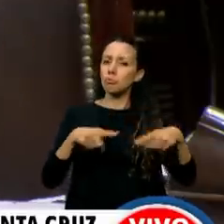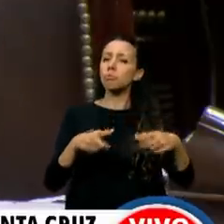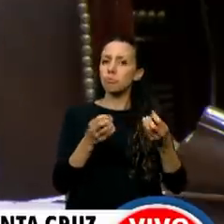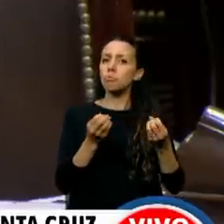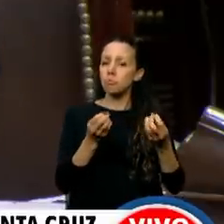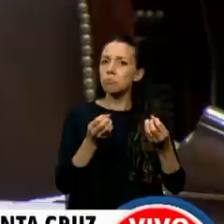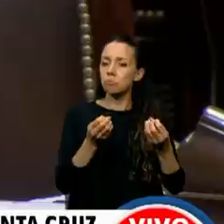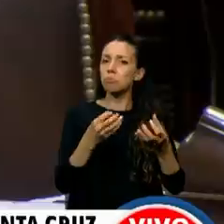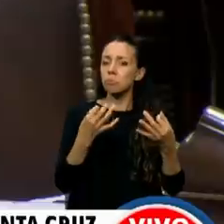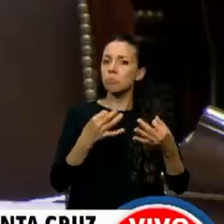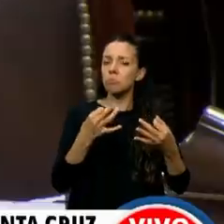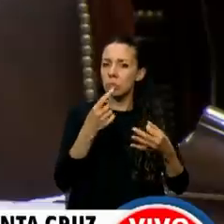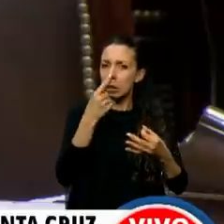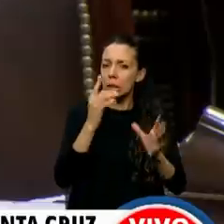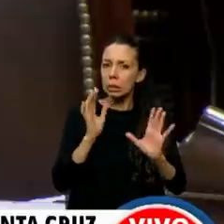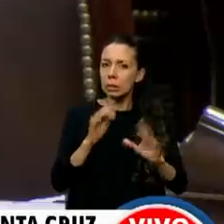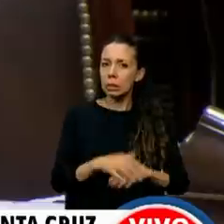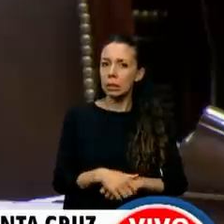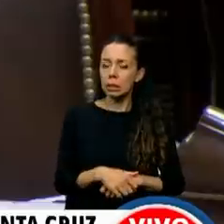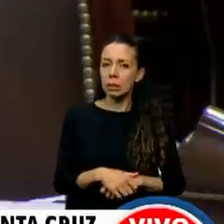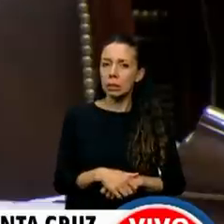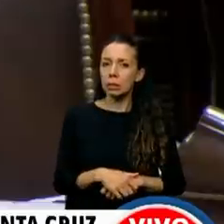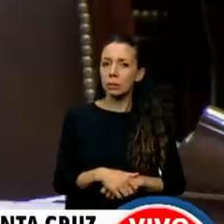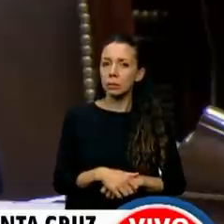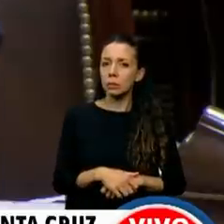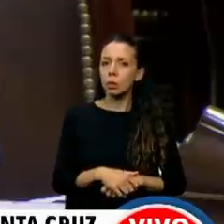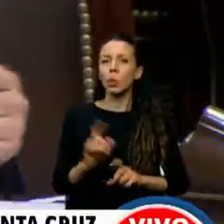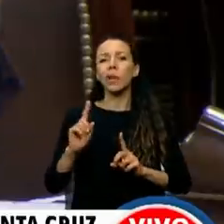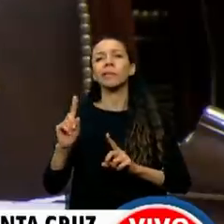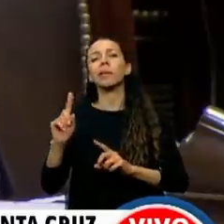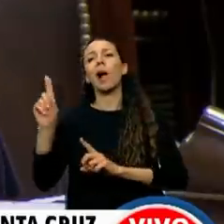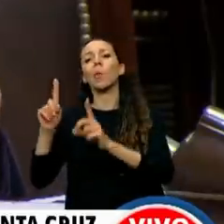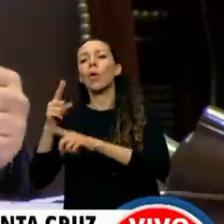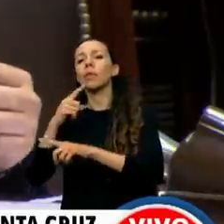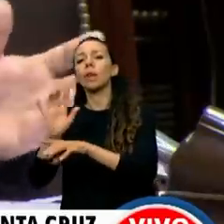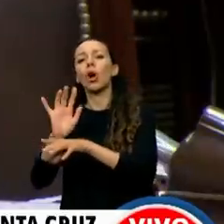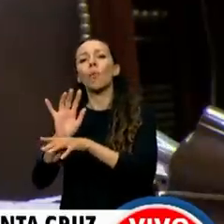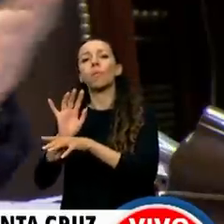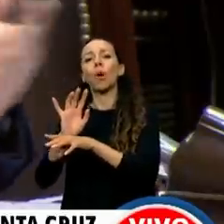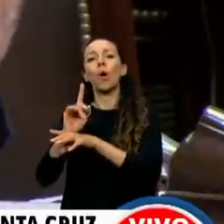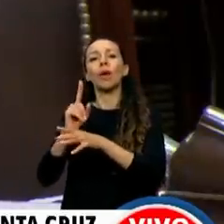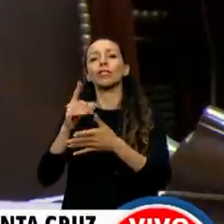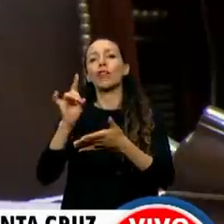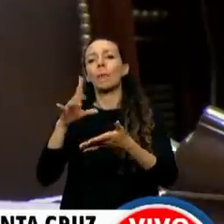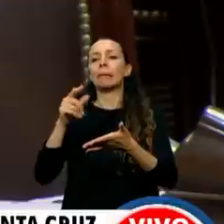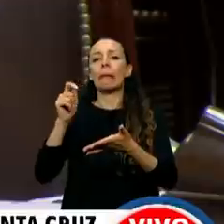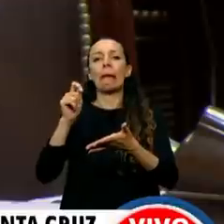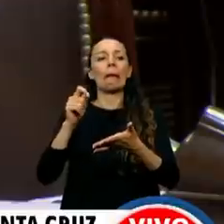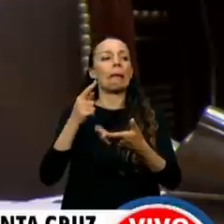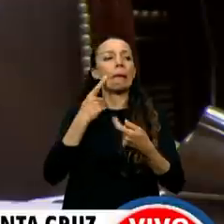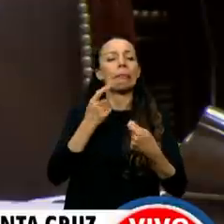y no es como algunos dicen solamente un acuerdo un preacuerdo un intento de